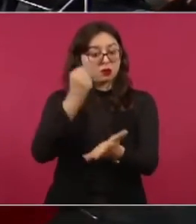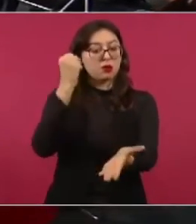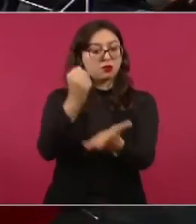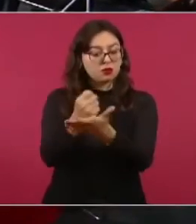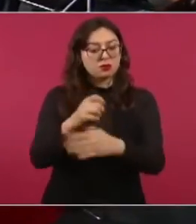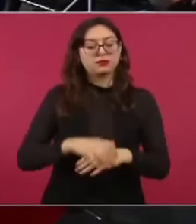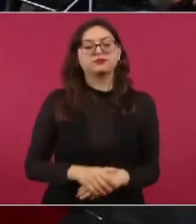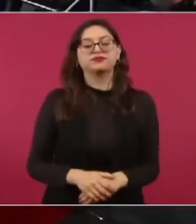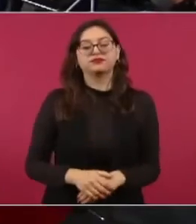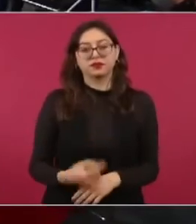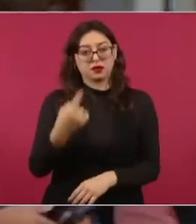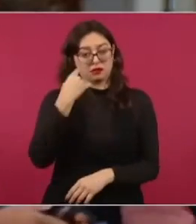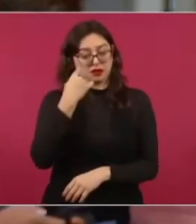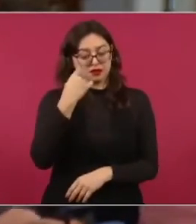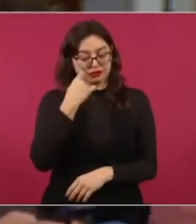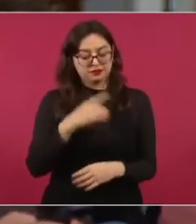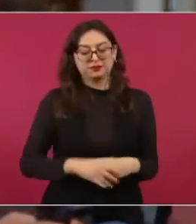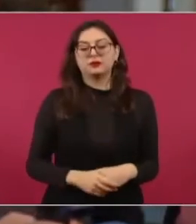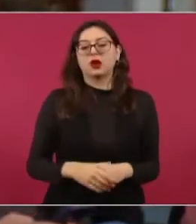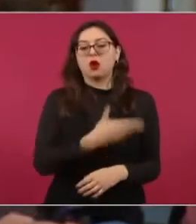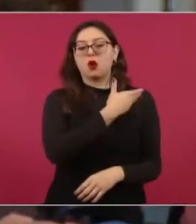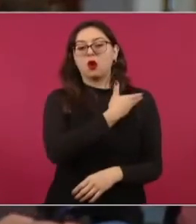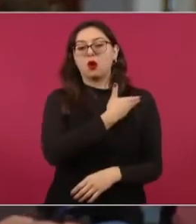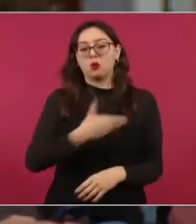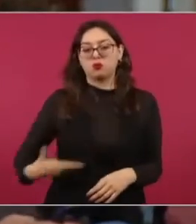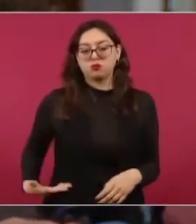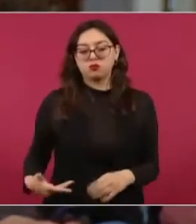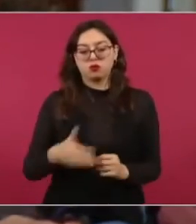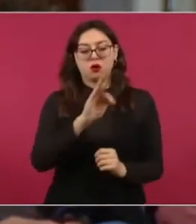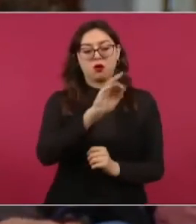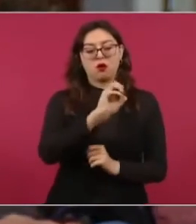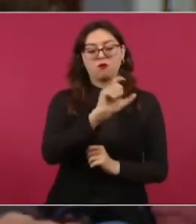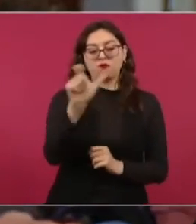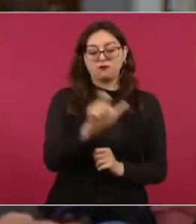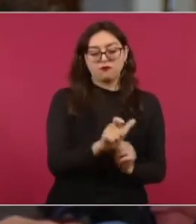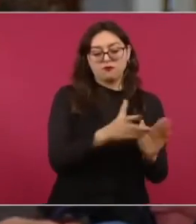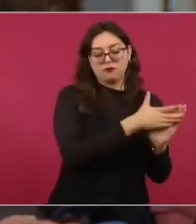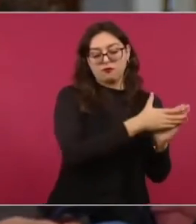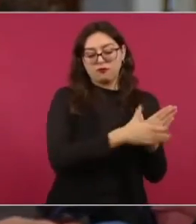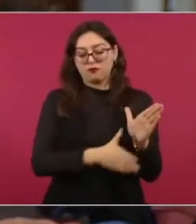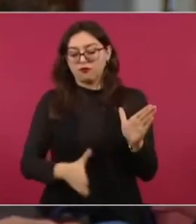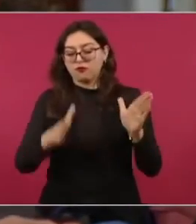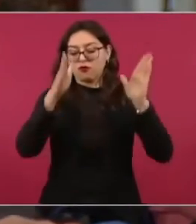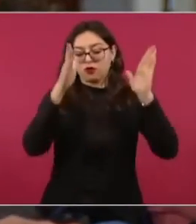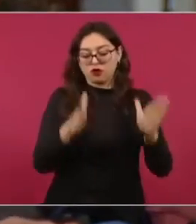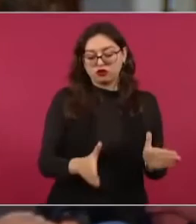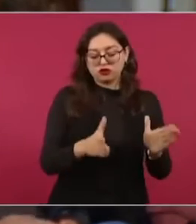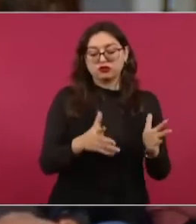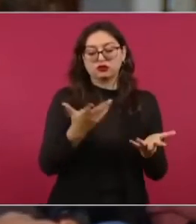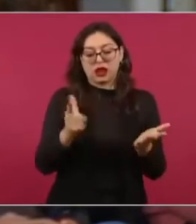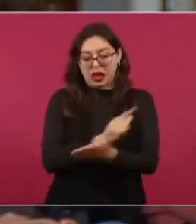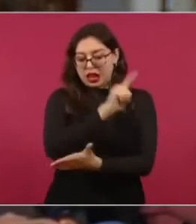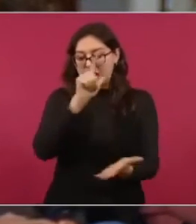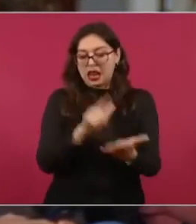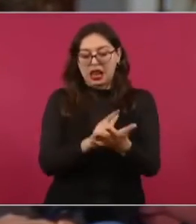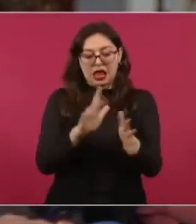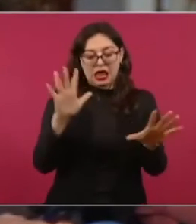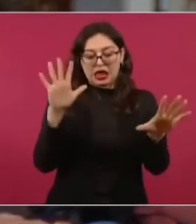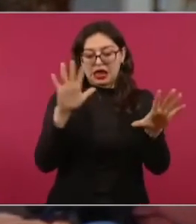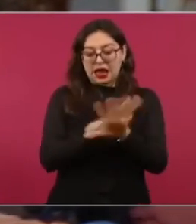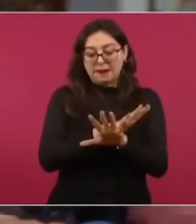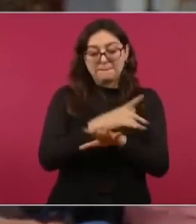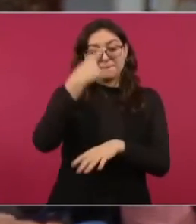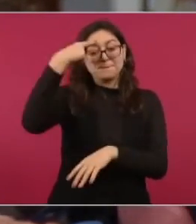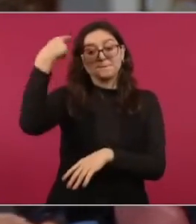Fox para darle esta prerrogativa a la Secretaría de Hacienda, específicamente a la Subsecretaría de